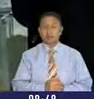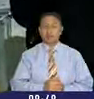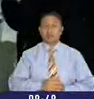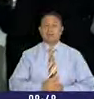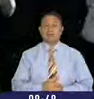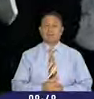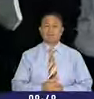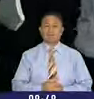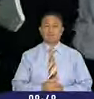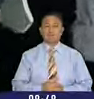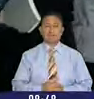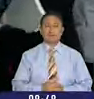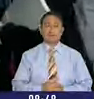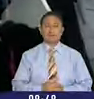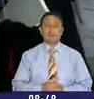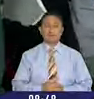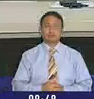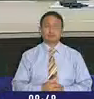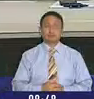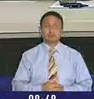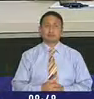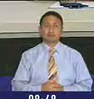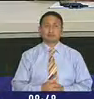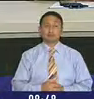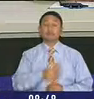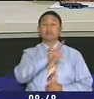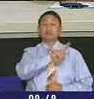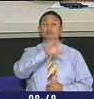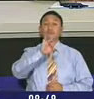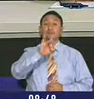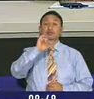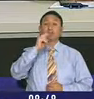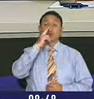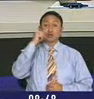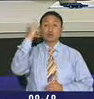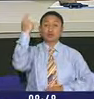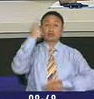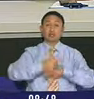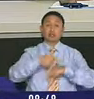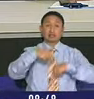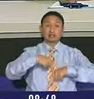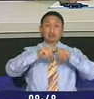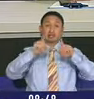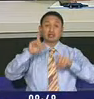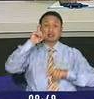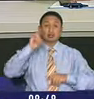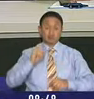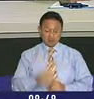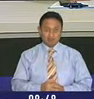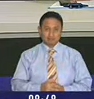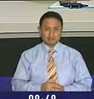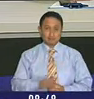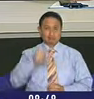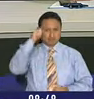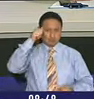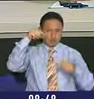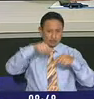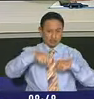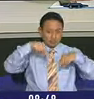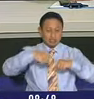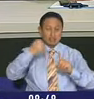Informó Álvaro Terán. Cada 28 de junio se conmemora el Día de la Diversidad Sexual para recordar